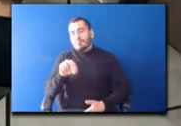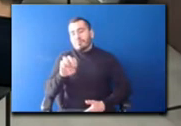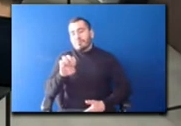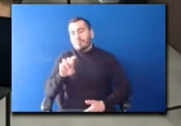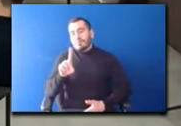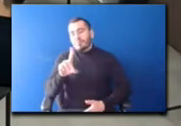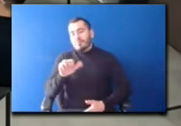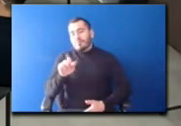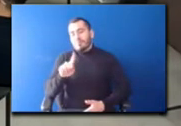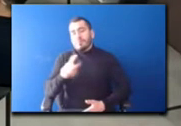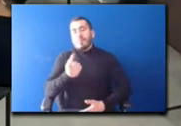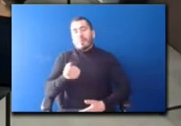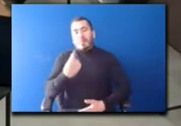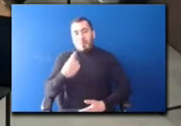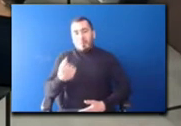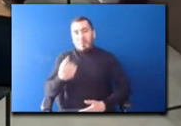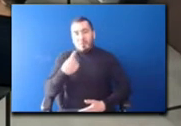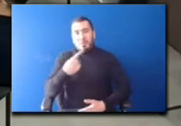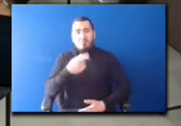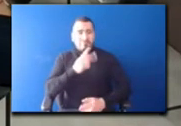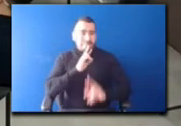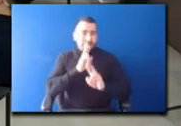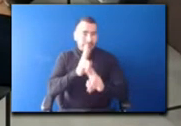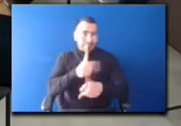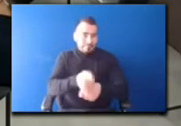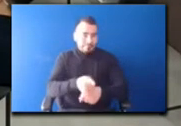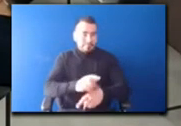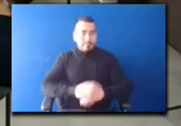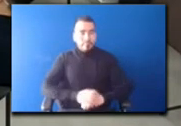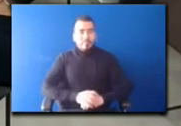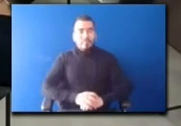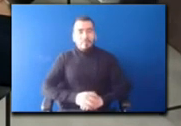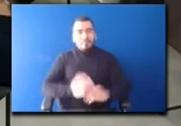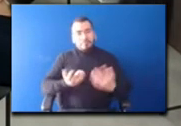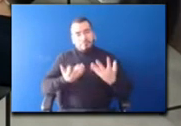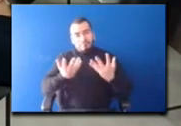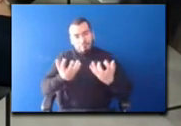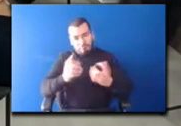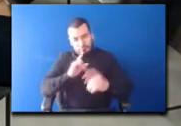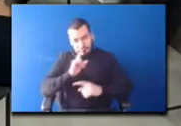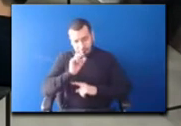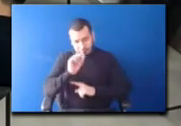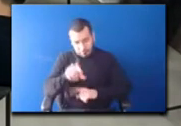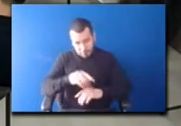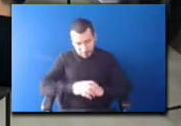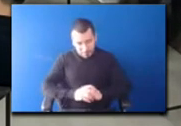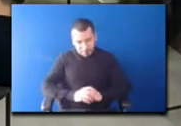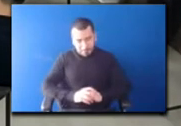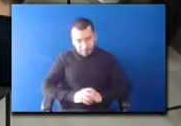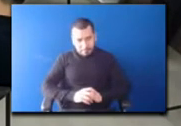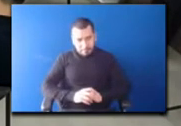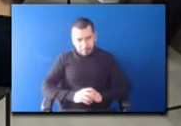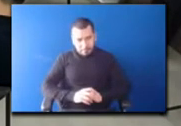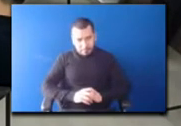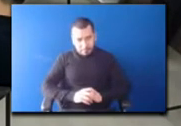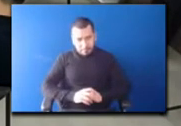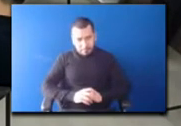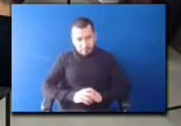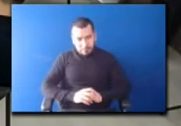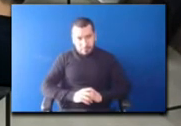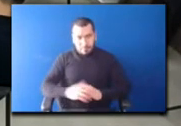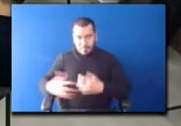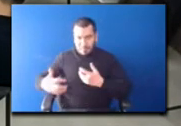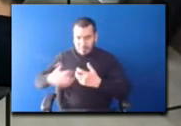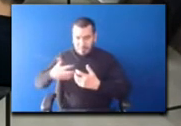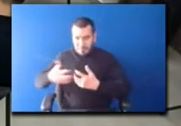muy, muy acertado. Quería preguntar, ¿cómo plantea el sistema